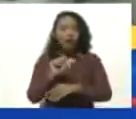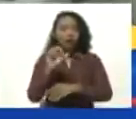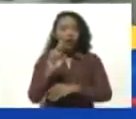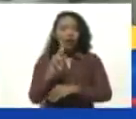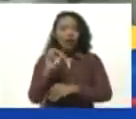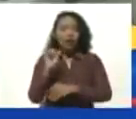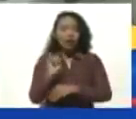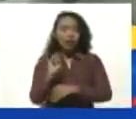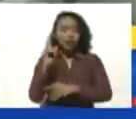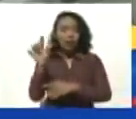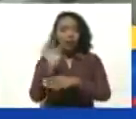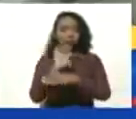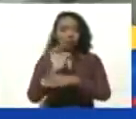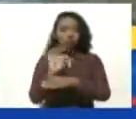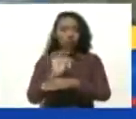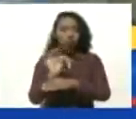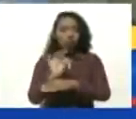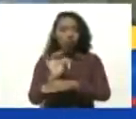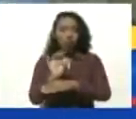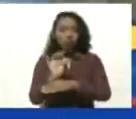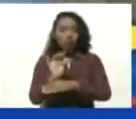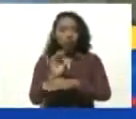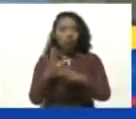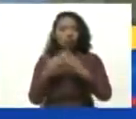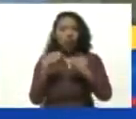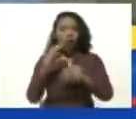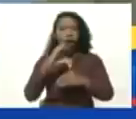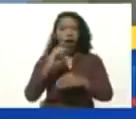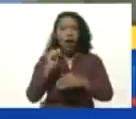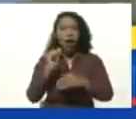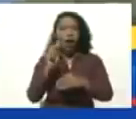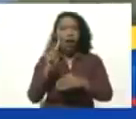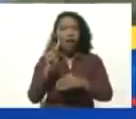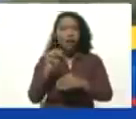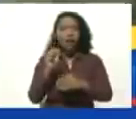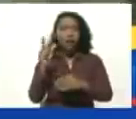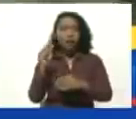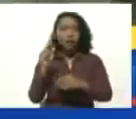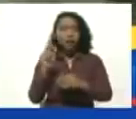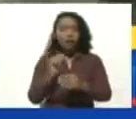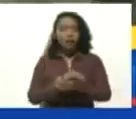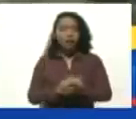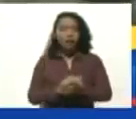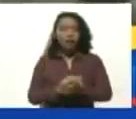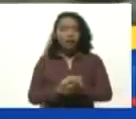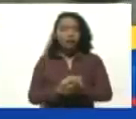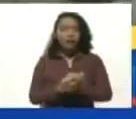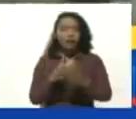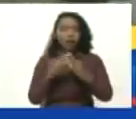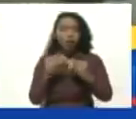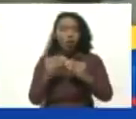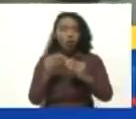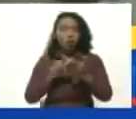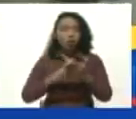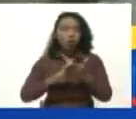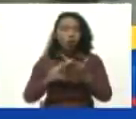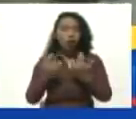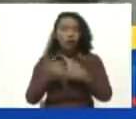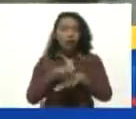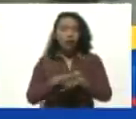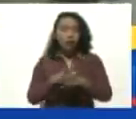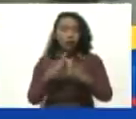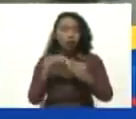para tener en funcionamiento todos los CAT, los centros de alta tecnología. Para recuperar integralmente,